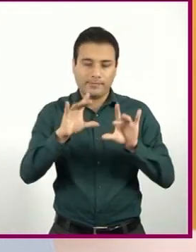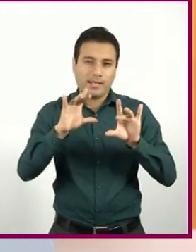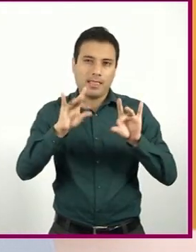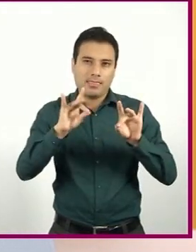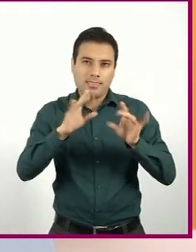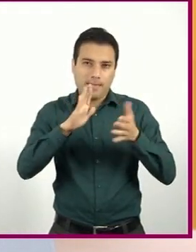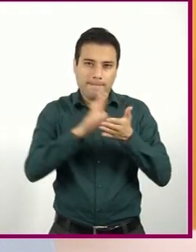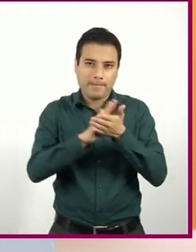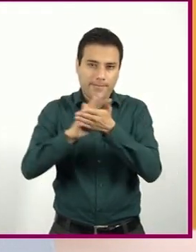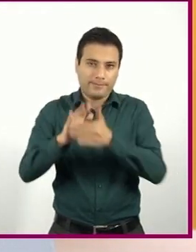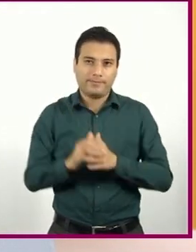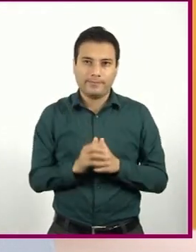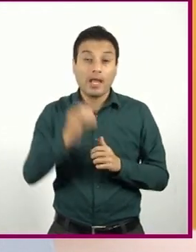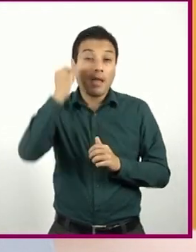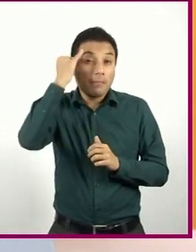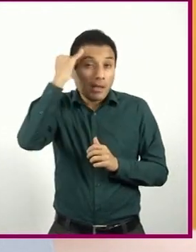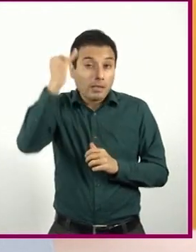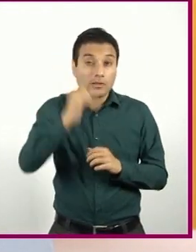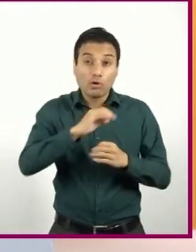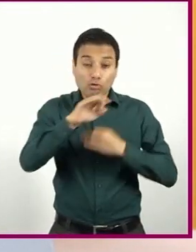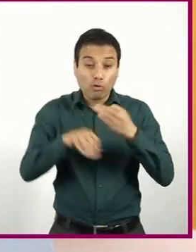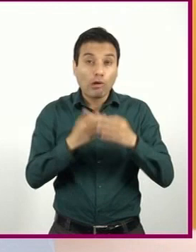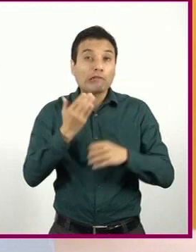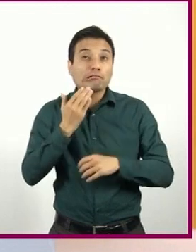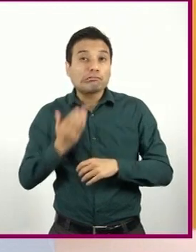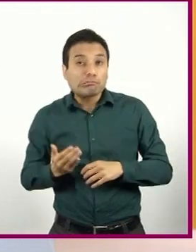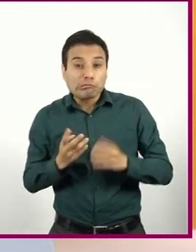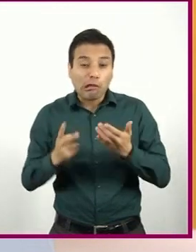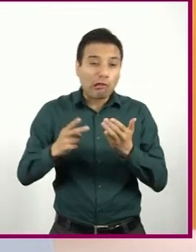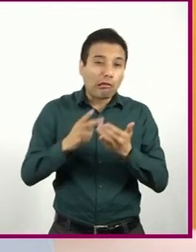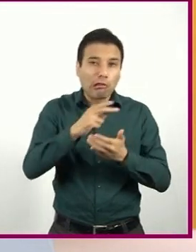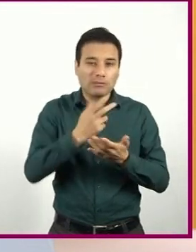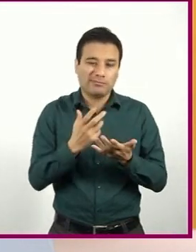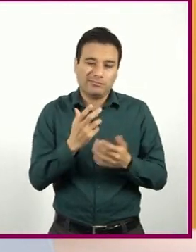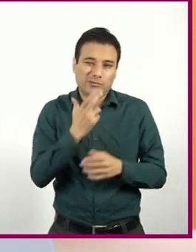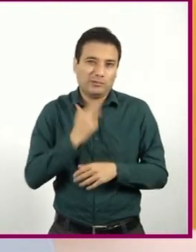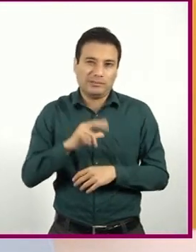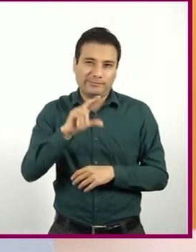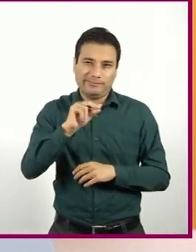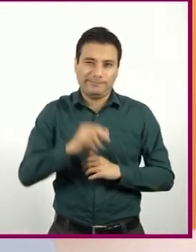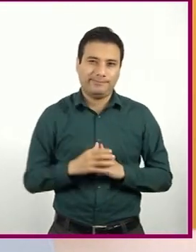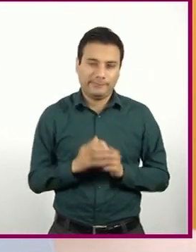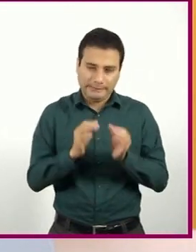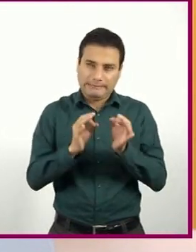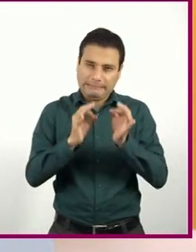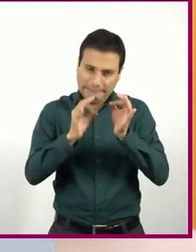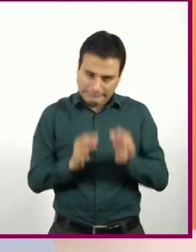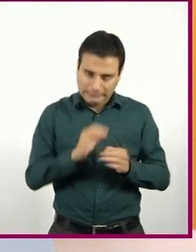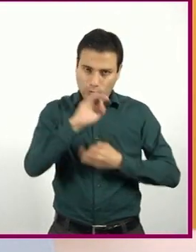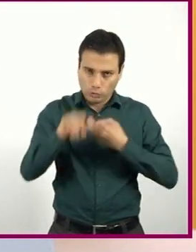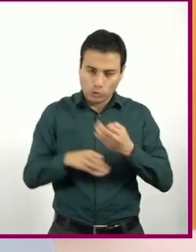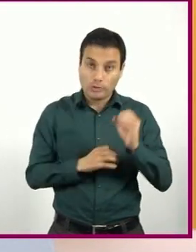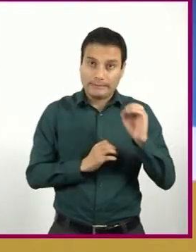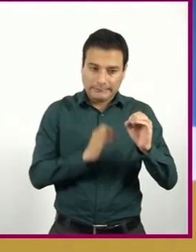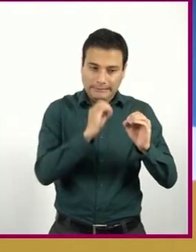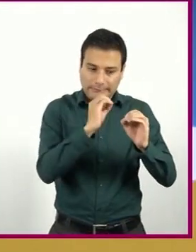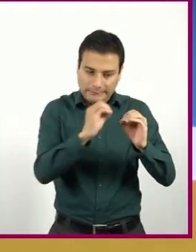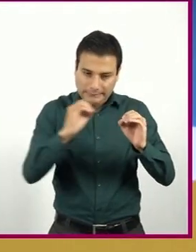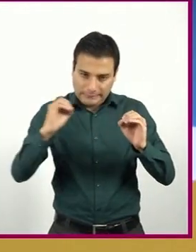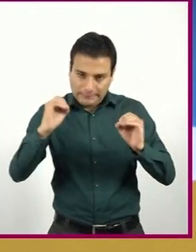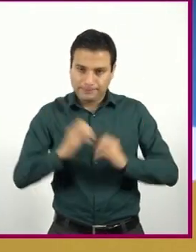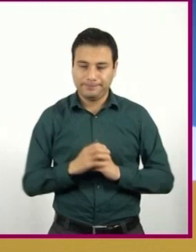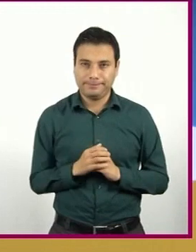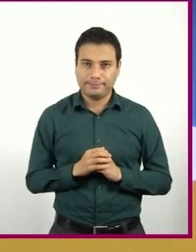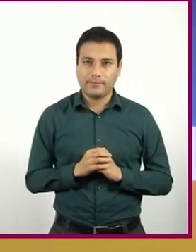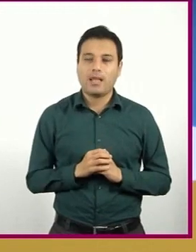Y si lo hacemos de diferentes medidas o lo cortan mal, pues ya no van a quedar exactamente iguales. Ya me preguntaba yo para qué